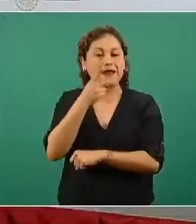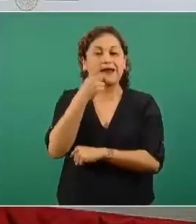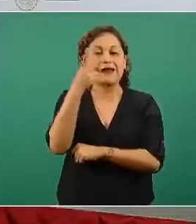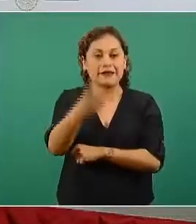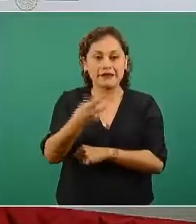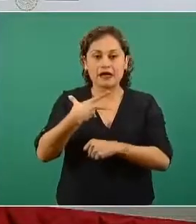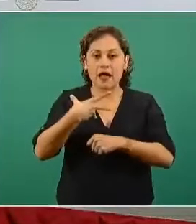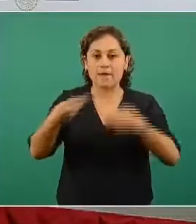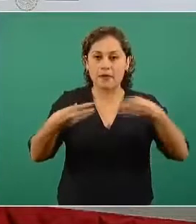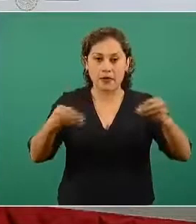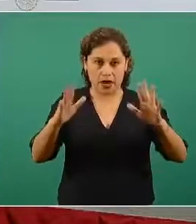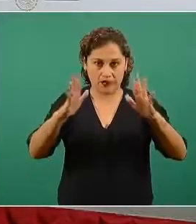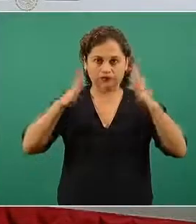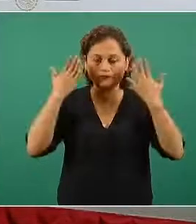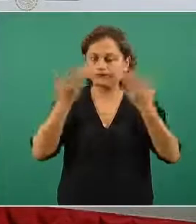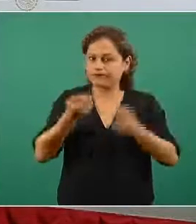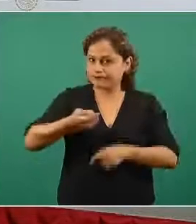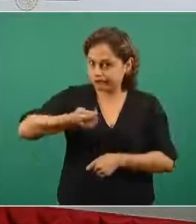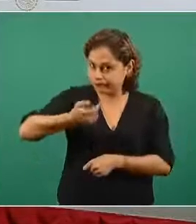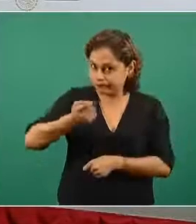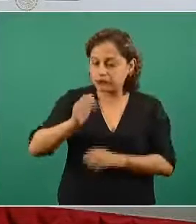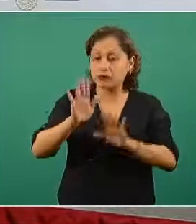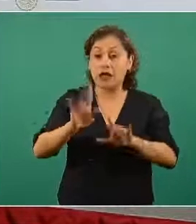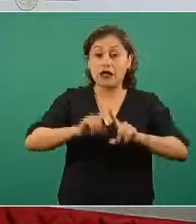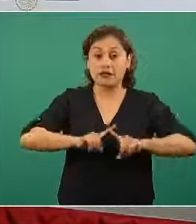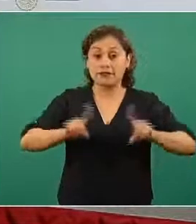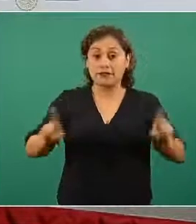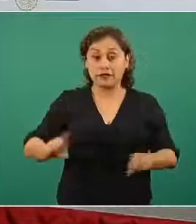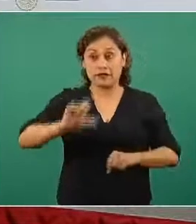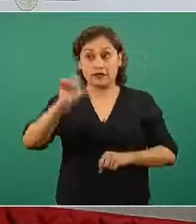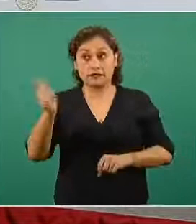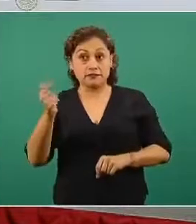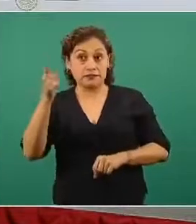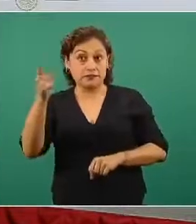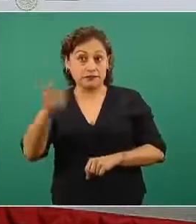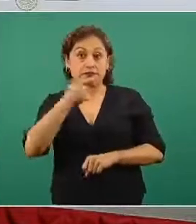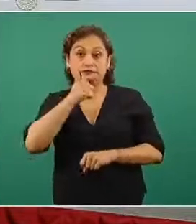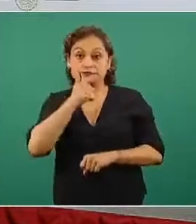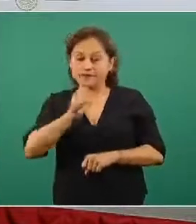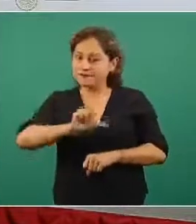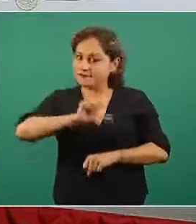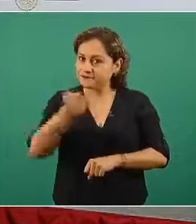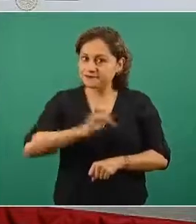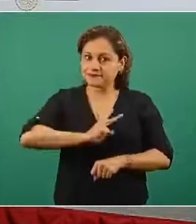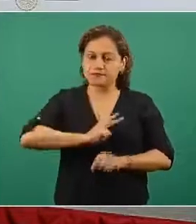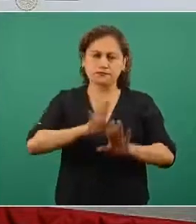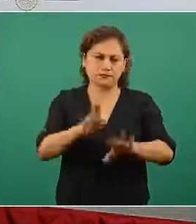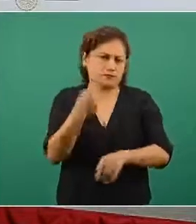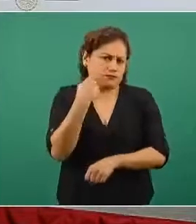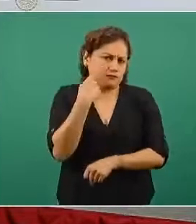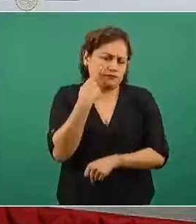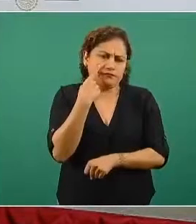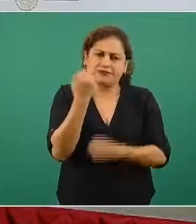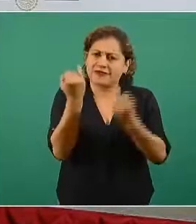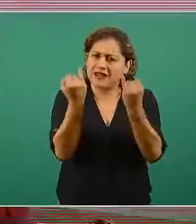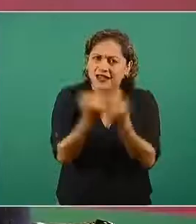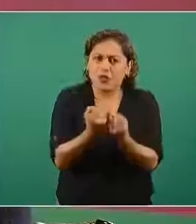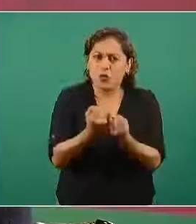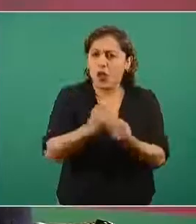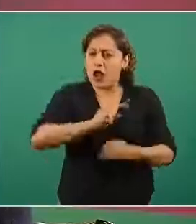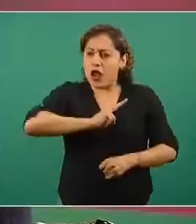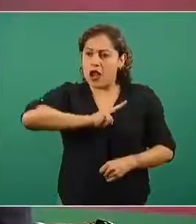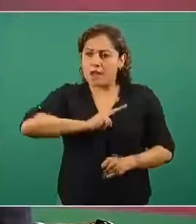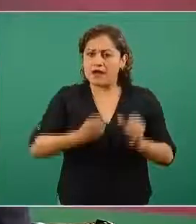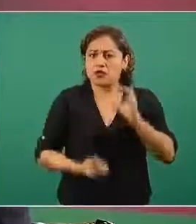particular de la variante inglesa. Cada vez que existe o que surge una nueva variante, la misma condición o capacidad de ser una